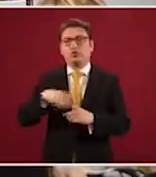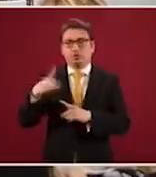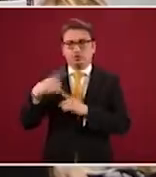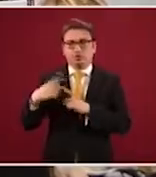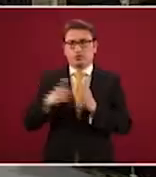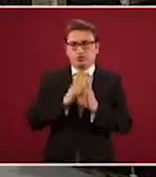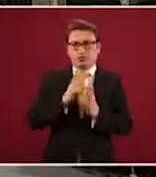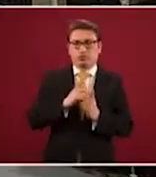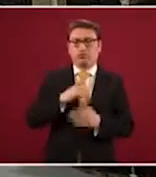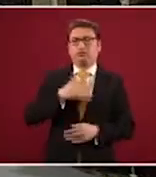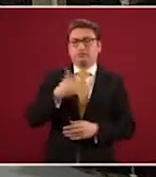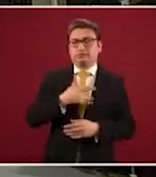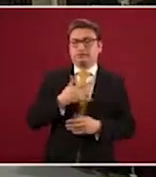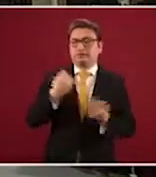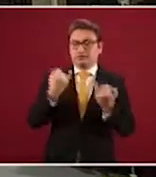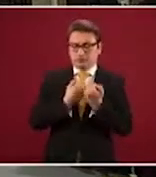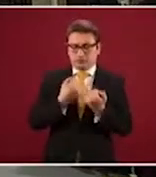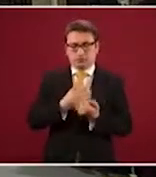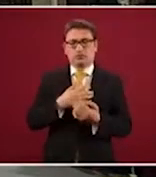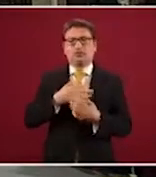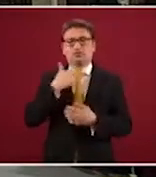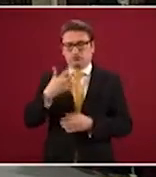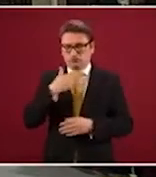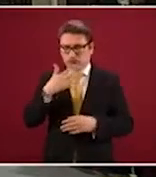hay que acabarla